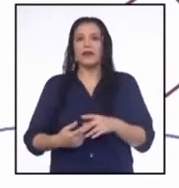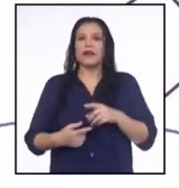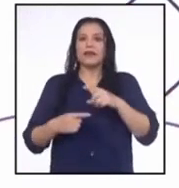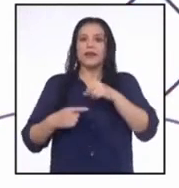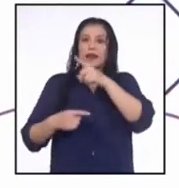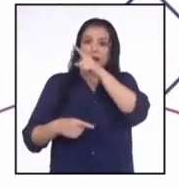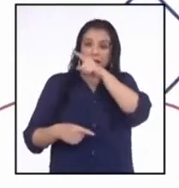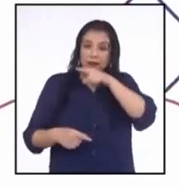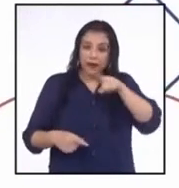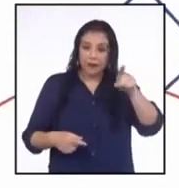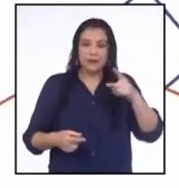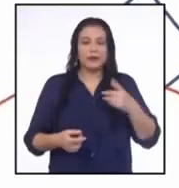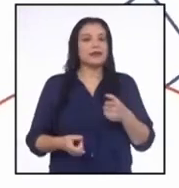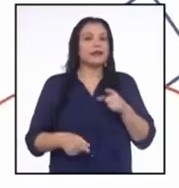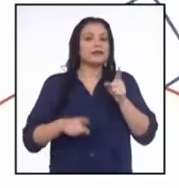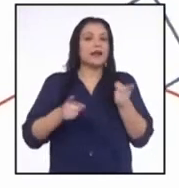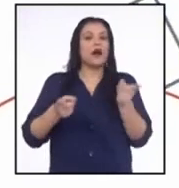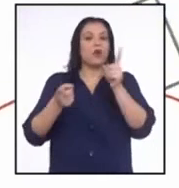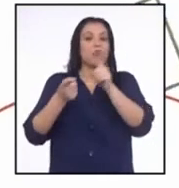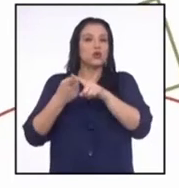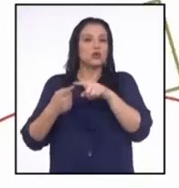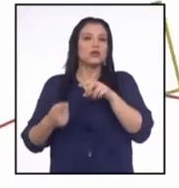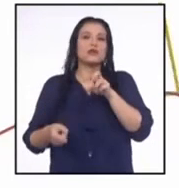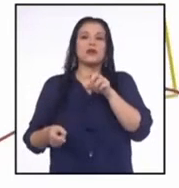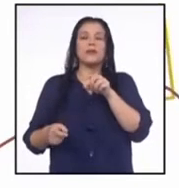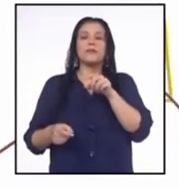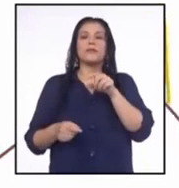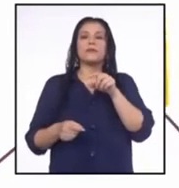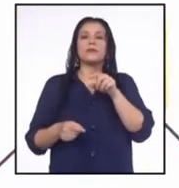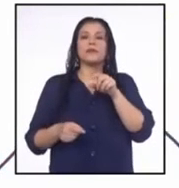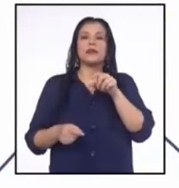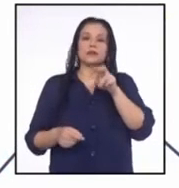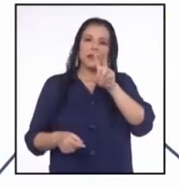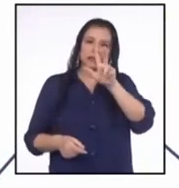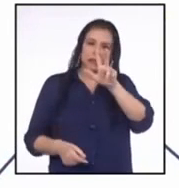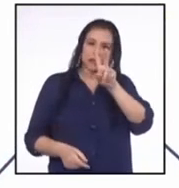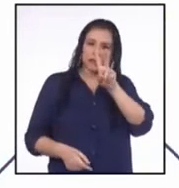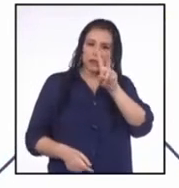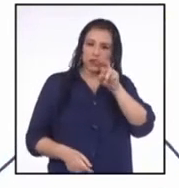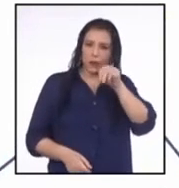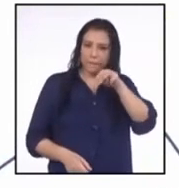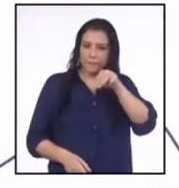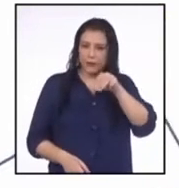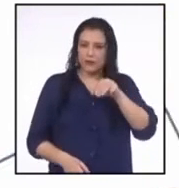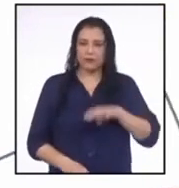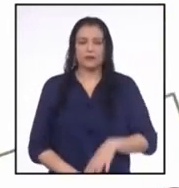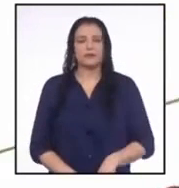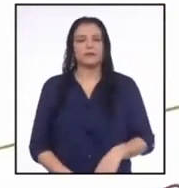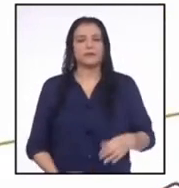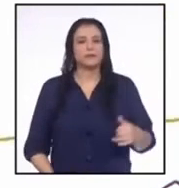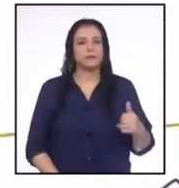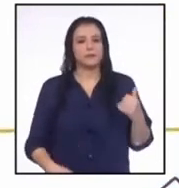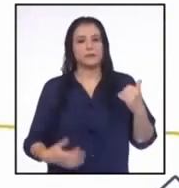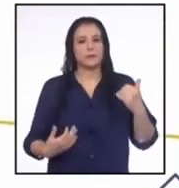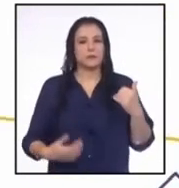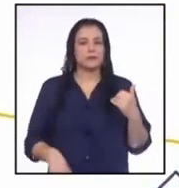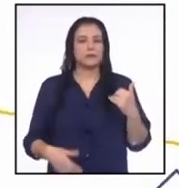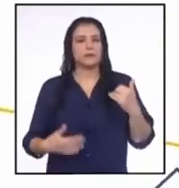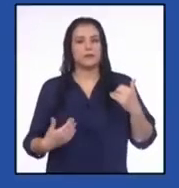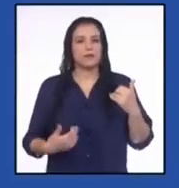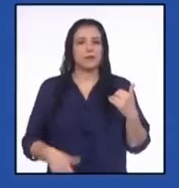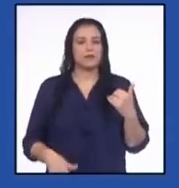cable a un determinado puntal es igual a 32 metros.